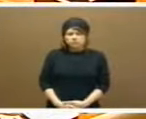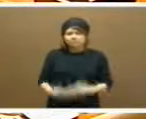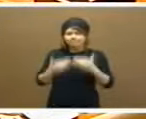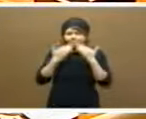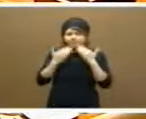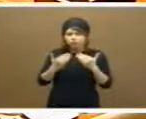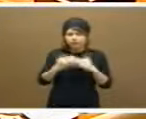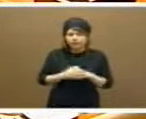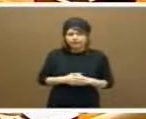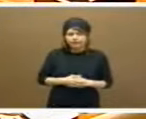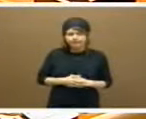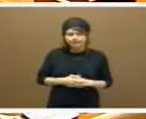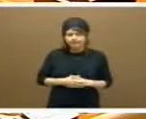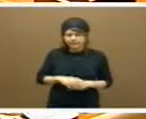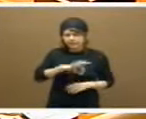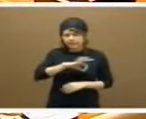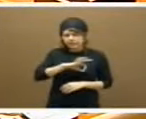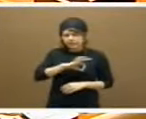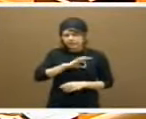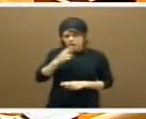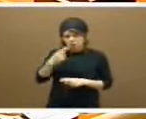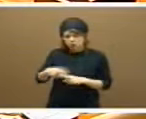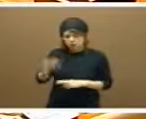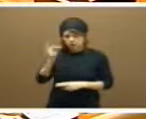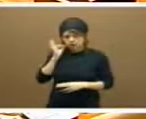Muchas gracias, señoría.